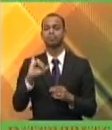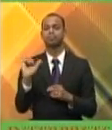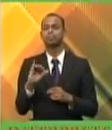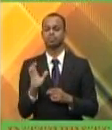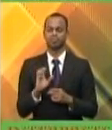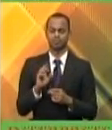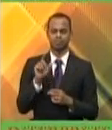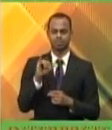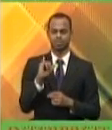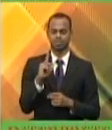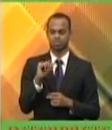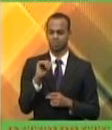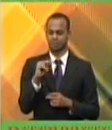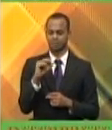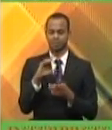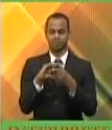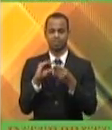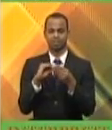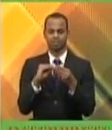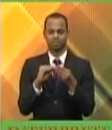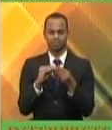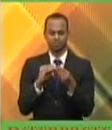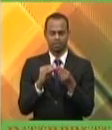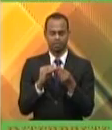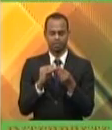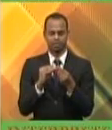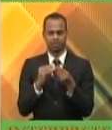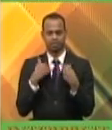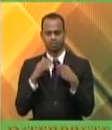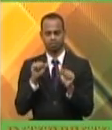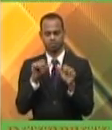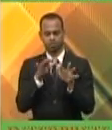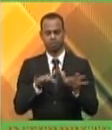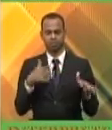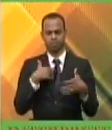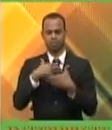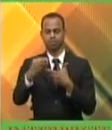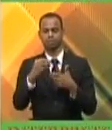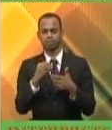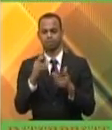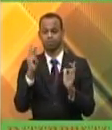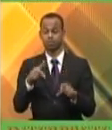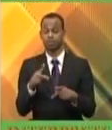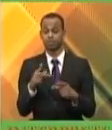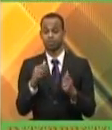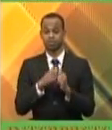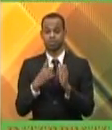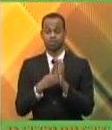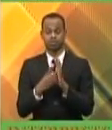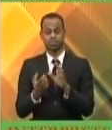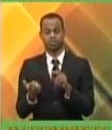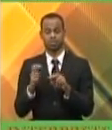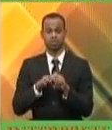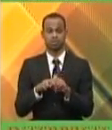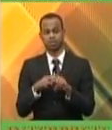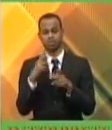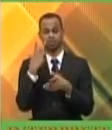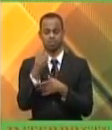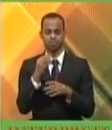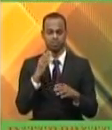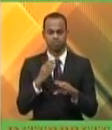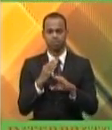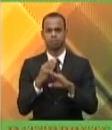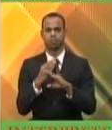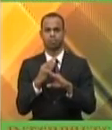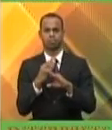iluminada también que existe en la estructura para poder salir de mi casa la persona con discapacidad de que se levanta y va a salir azúcar se encuentra